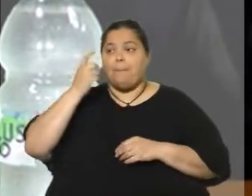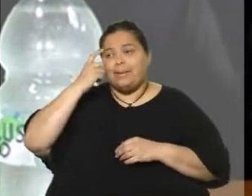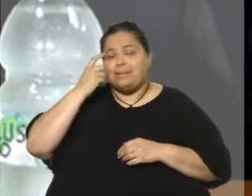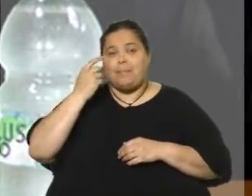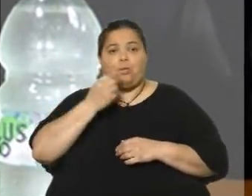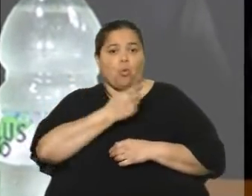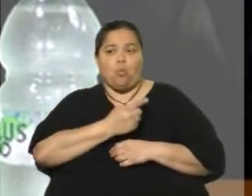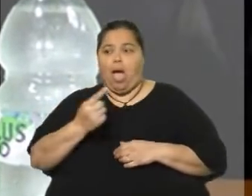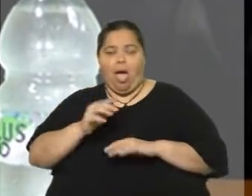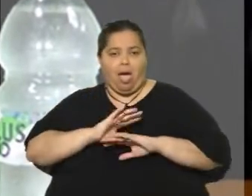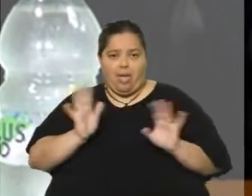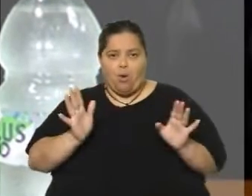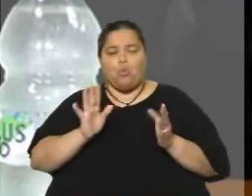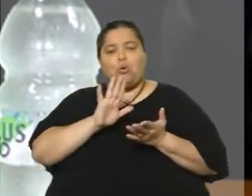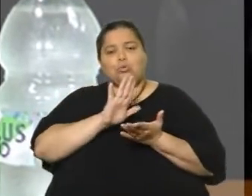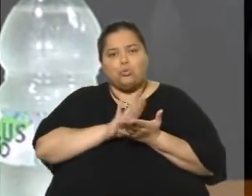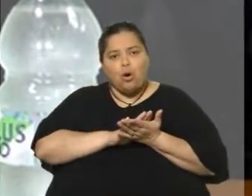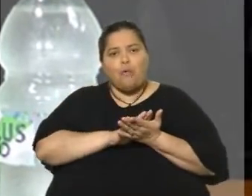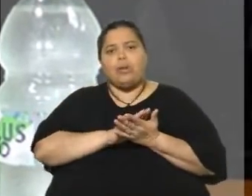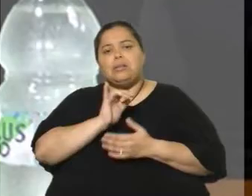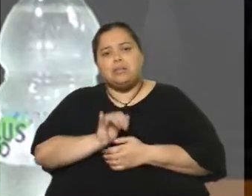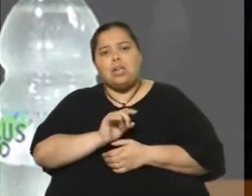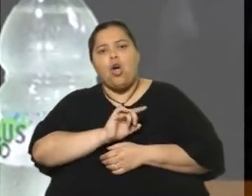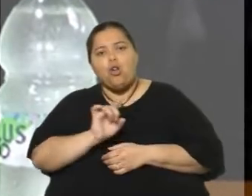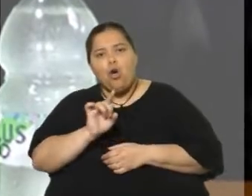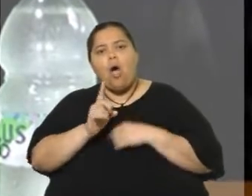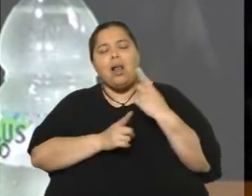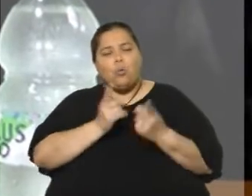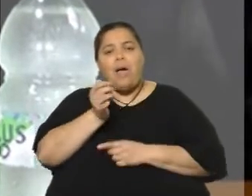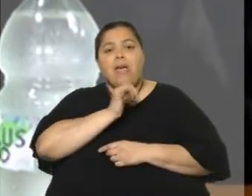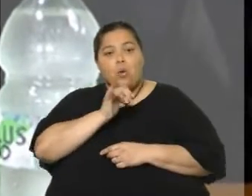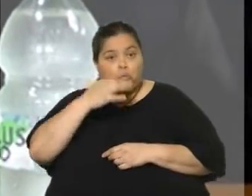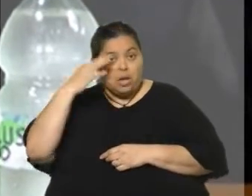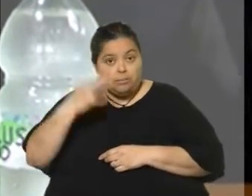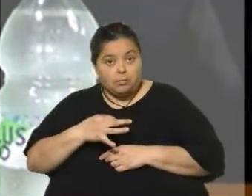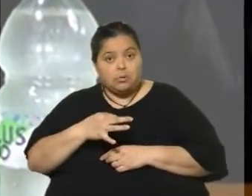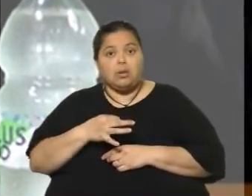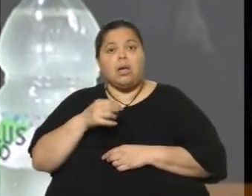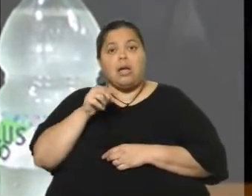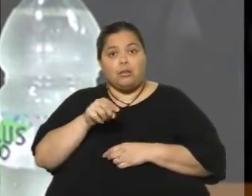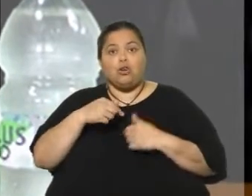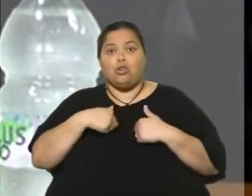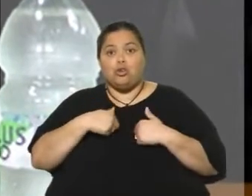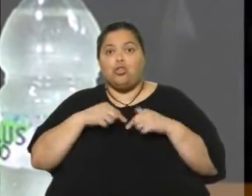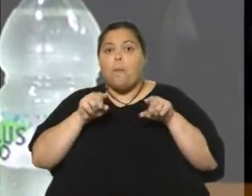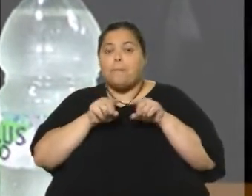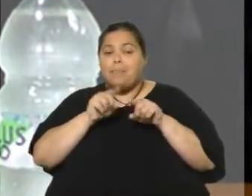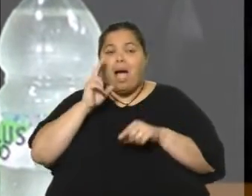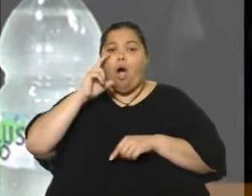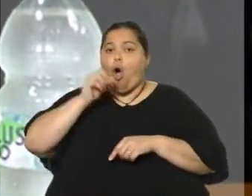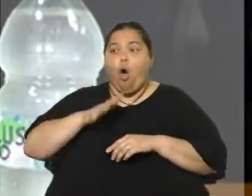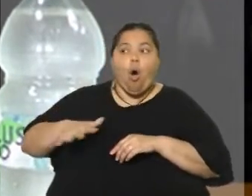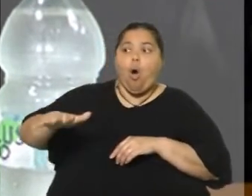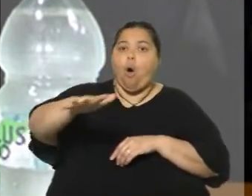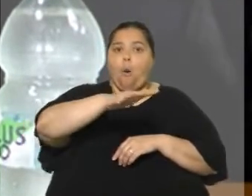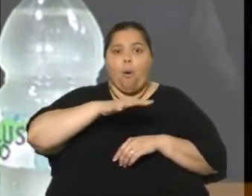a las eventuales concreciones de algunas de las denuncias, estamos en la misma posición,